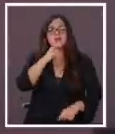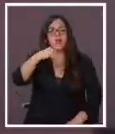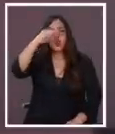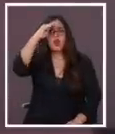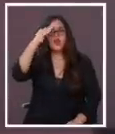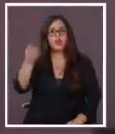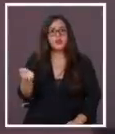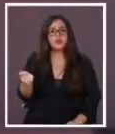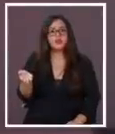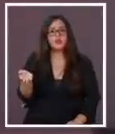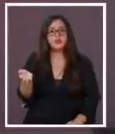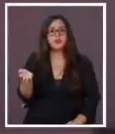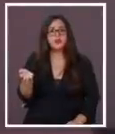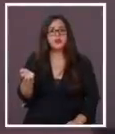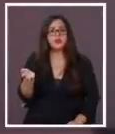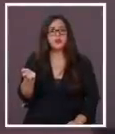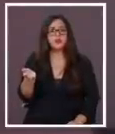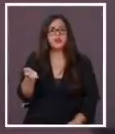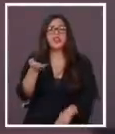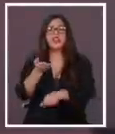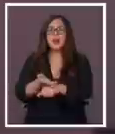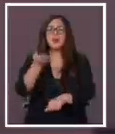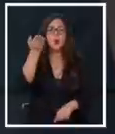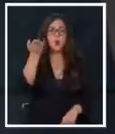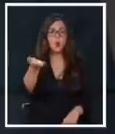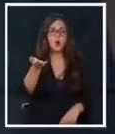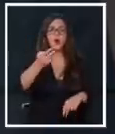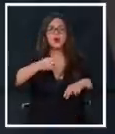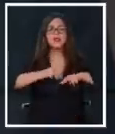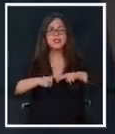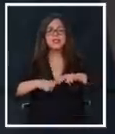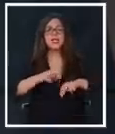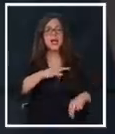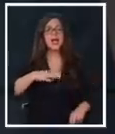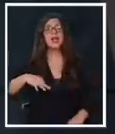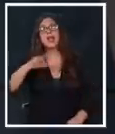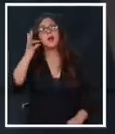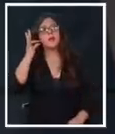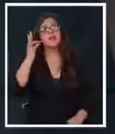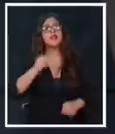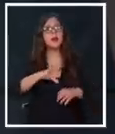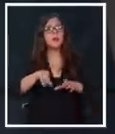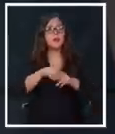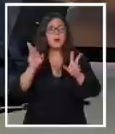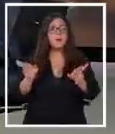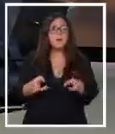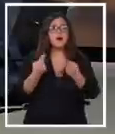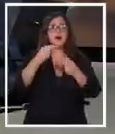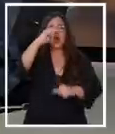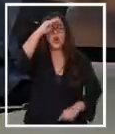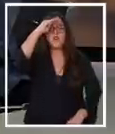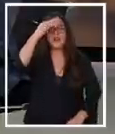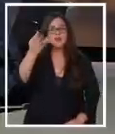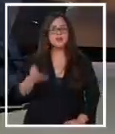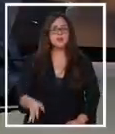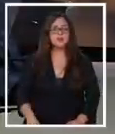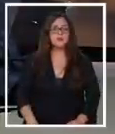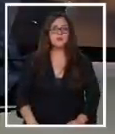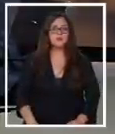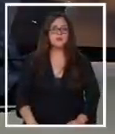y que preguntar quién le pidió usted que hiciera a la ministra del interior para recuperar esa credibilidad